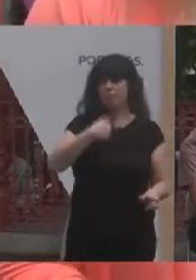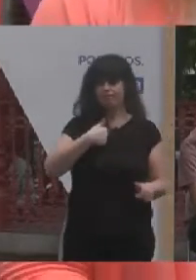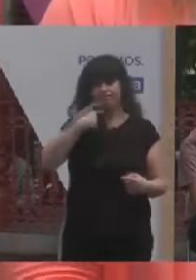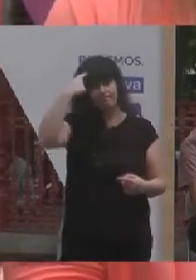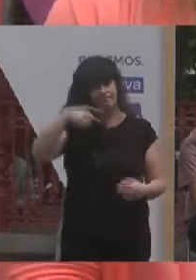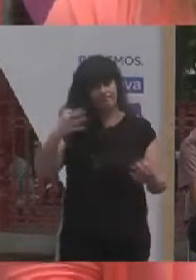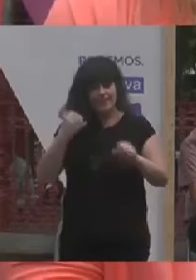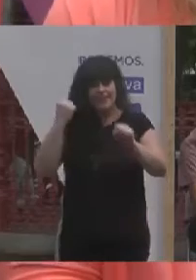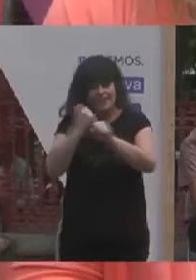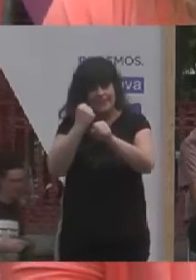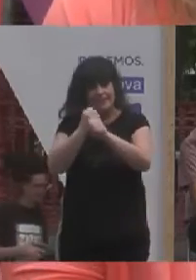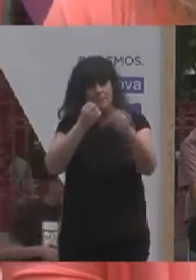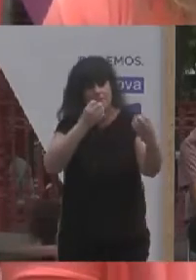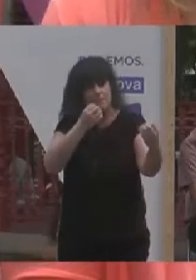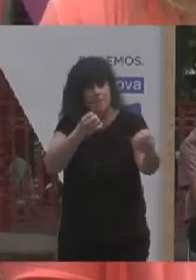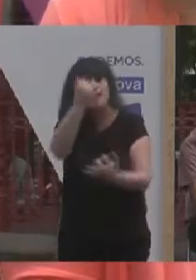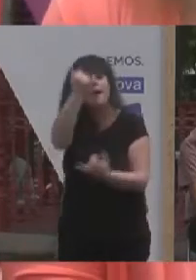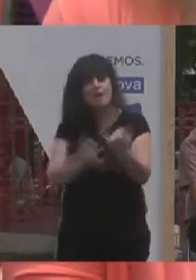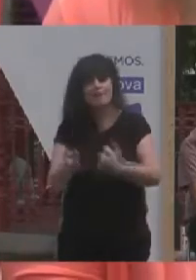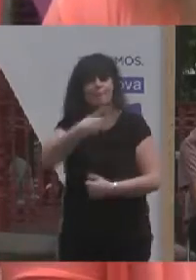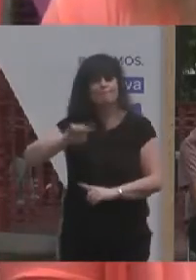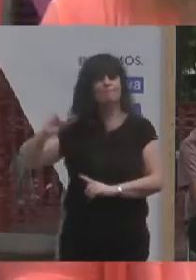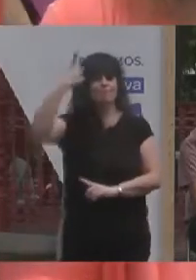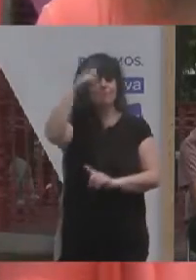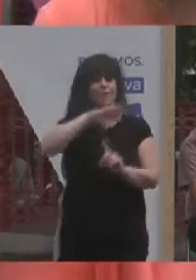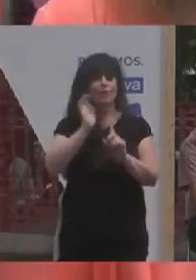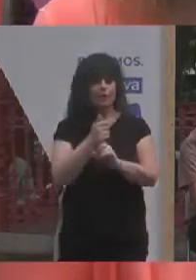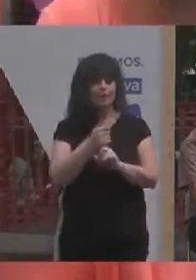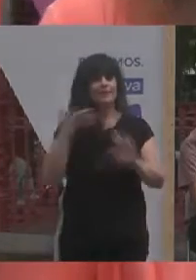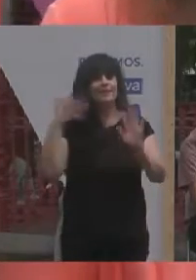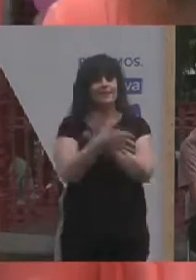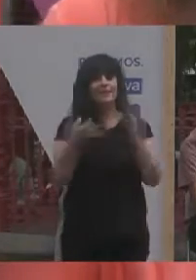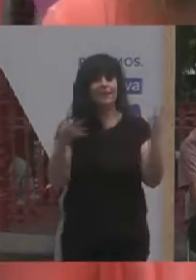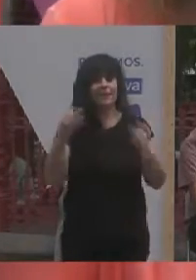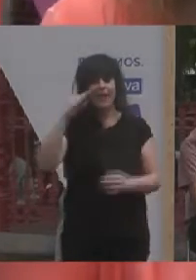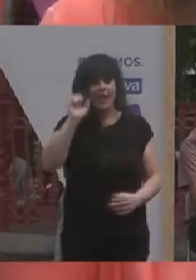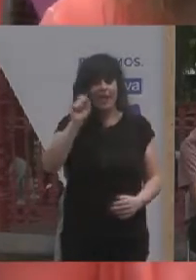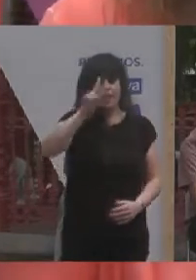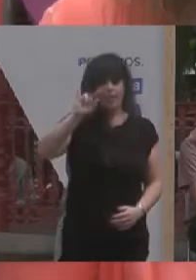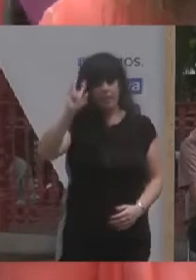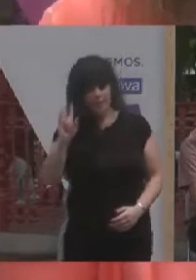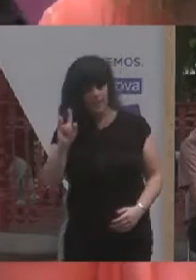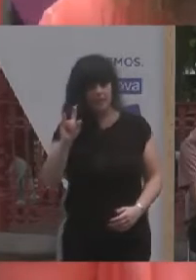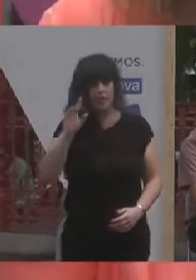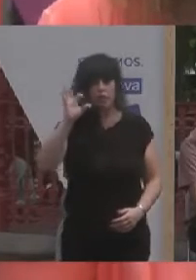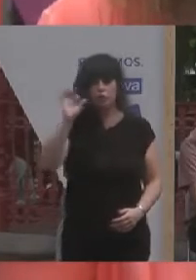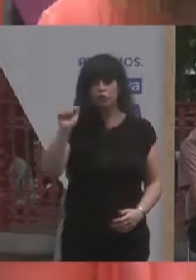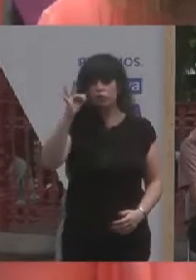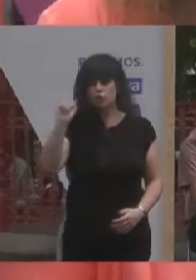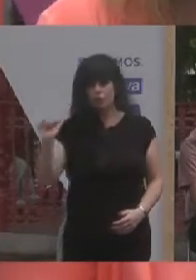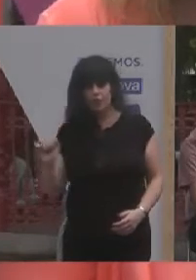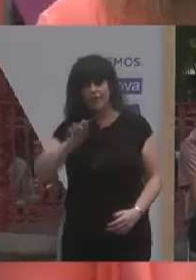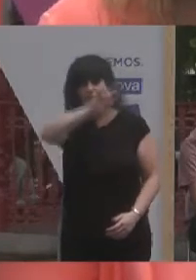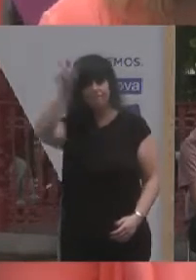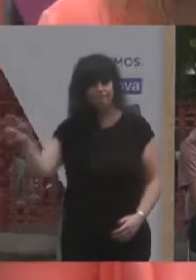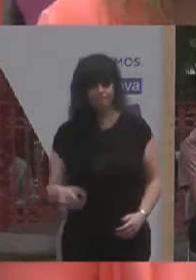vamos a conseguir o primeiro posto. E David, Sofía, Pilar, María Dolores